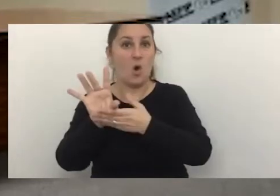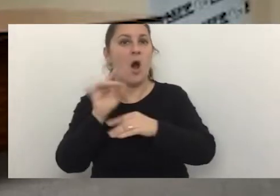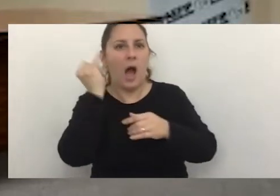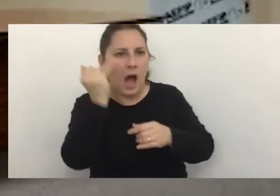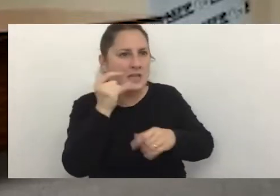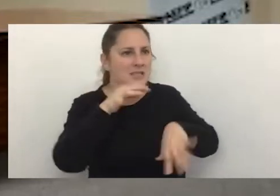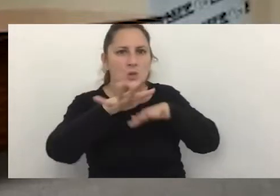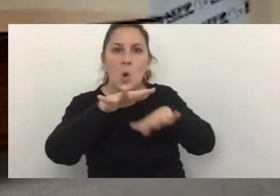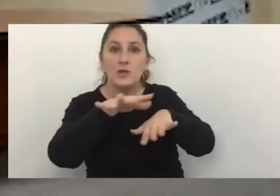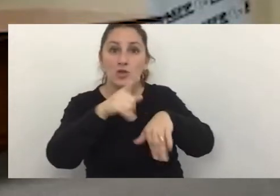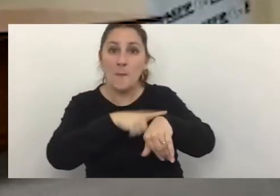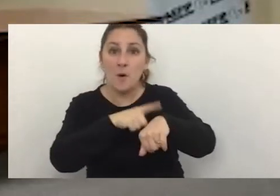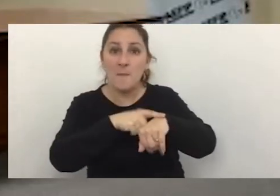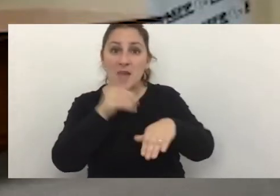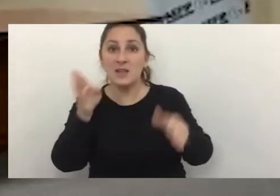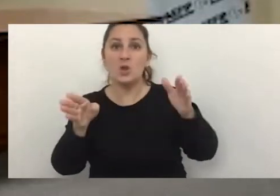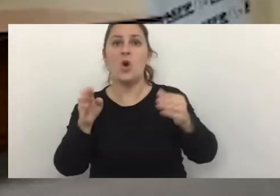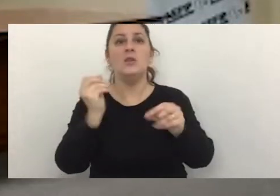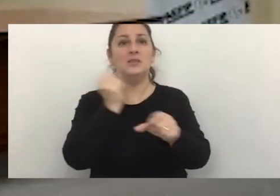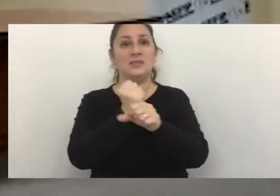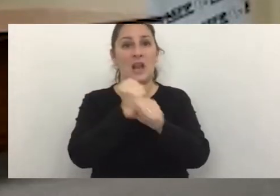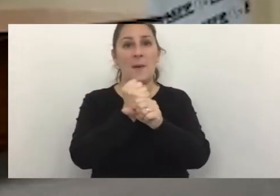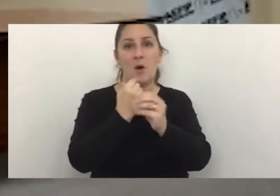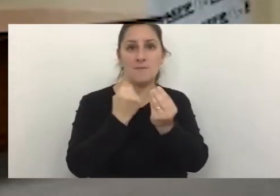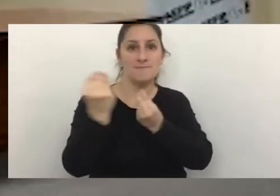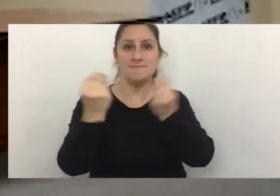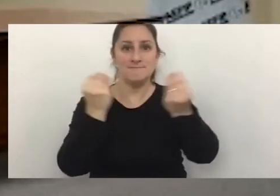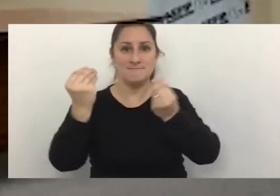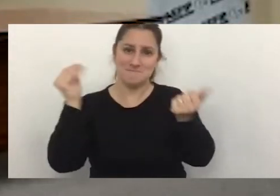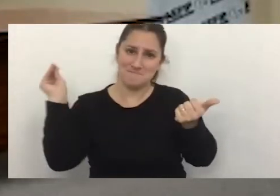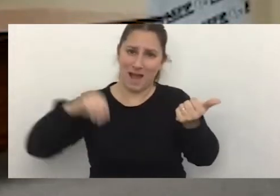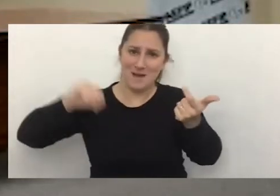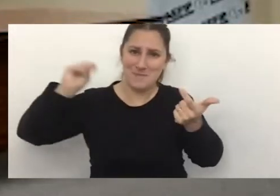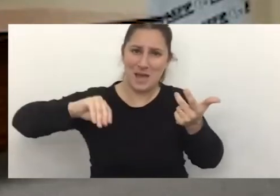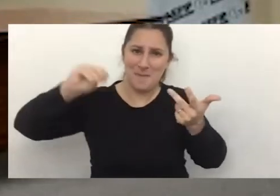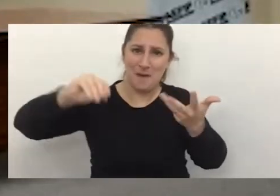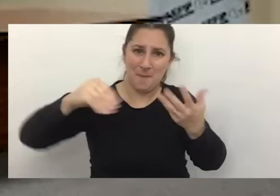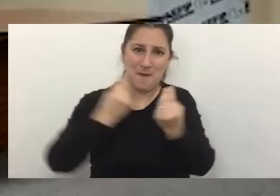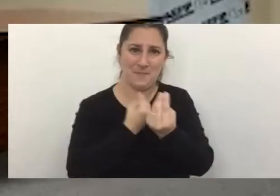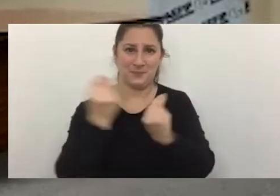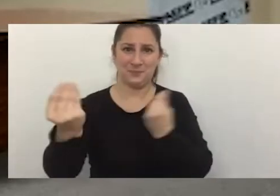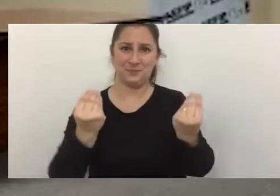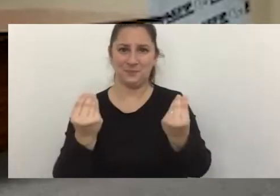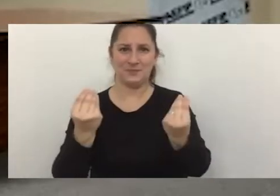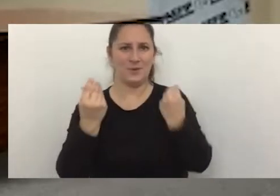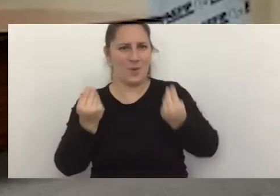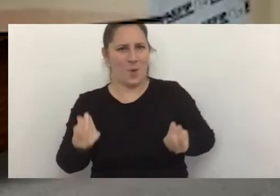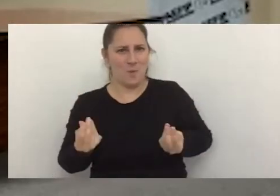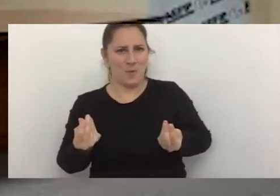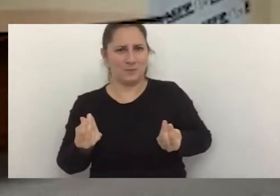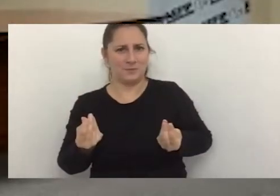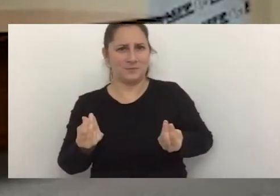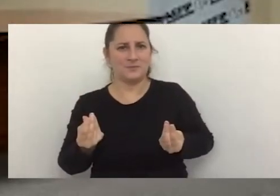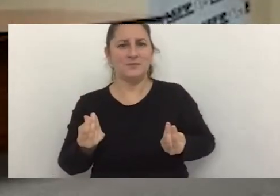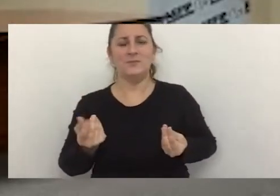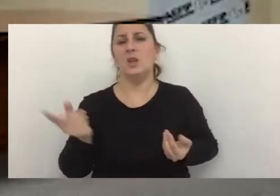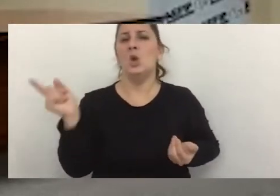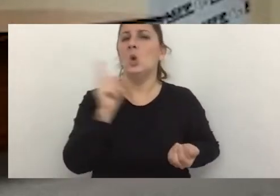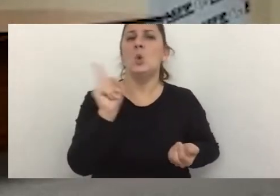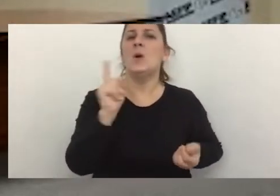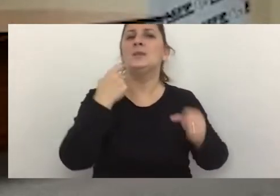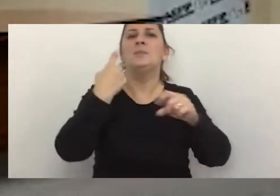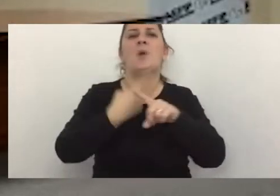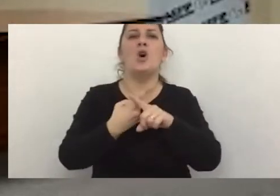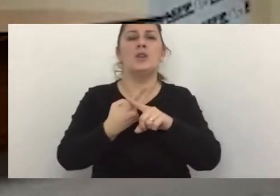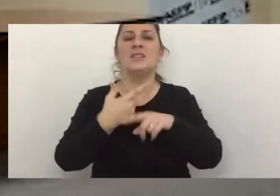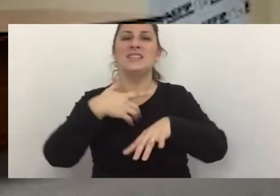que el empleo se incrementó. Entonces, ¿cómo es esto? Pero no porque el fenómeno está